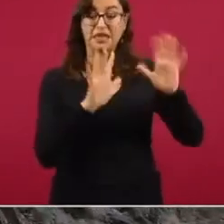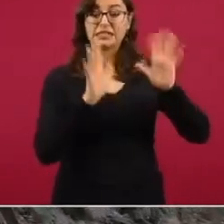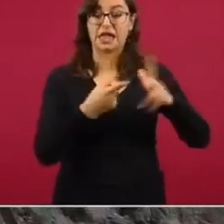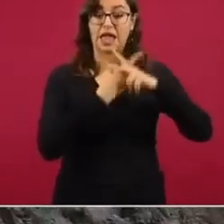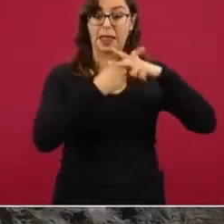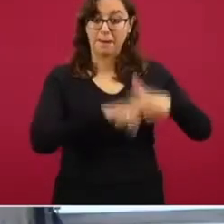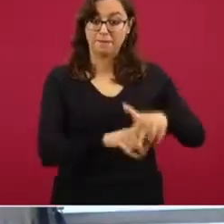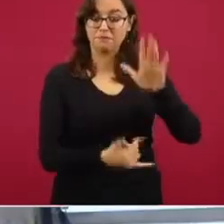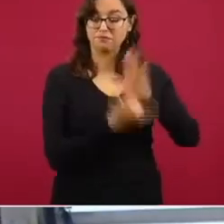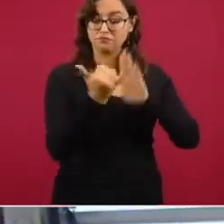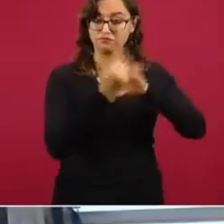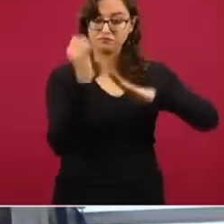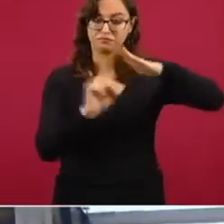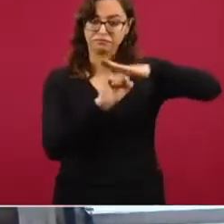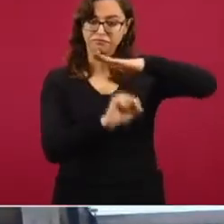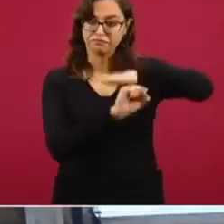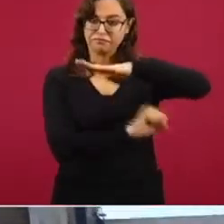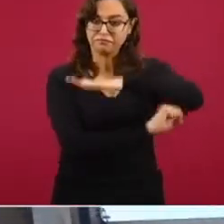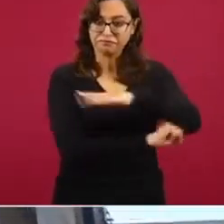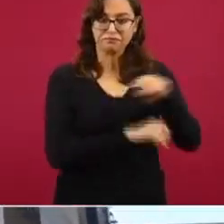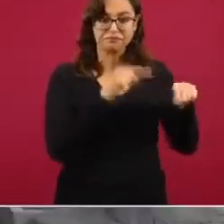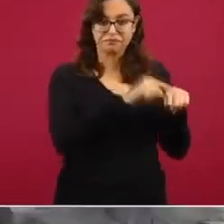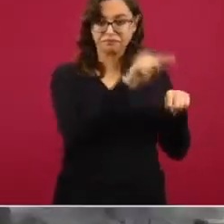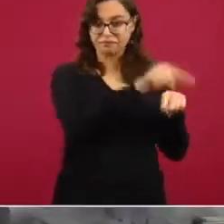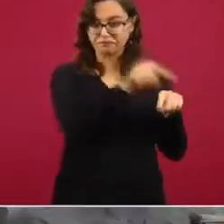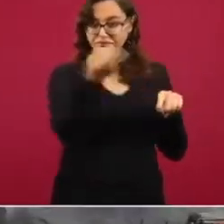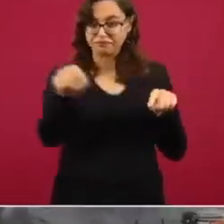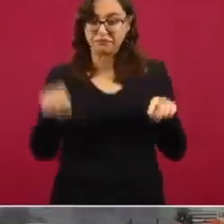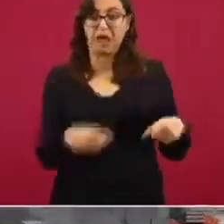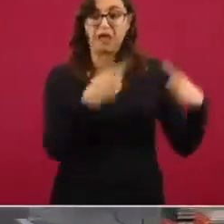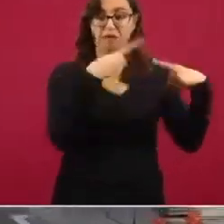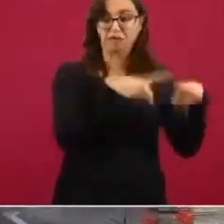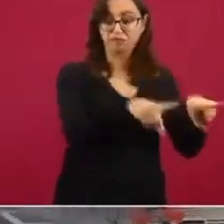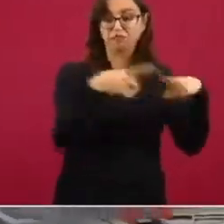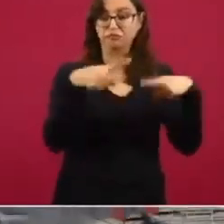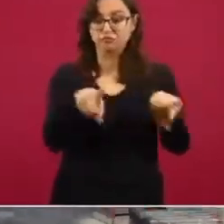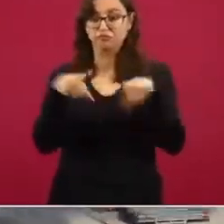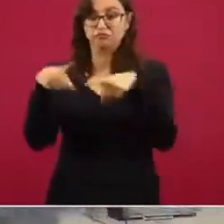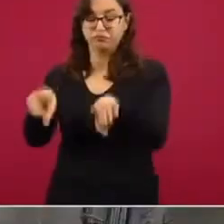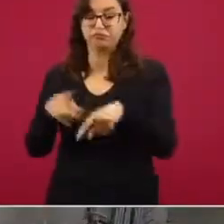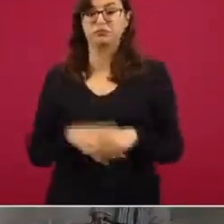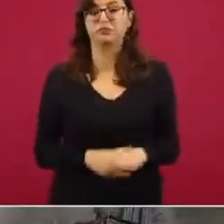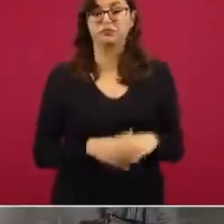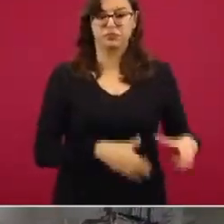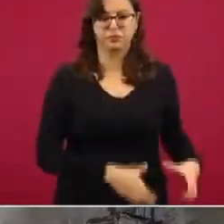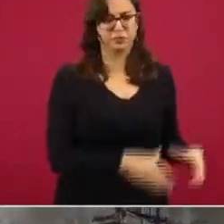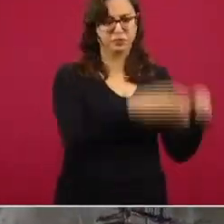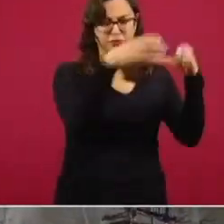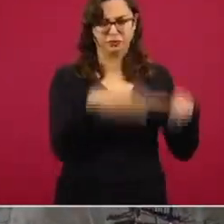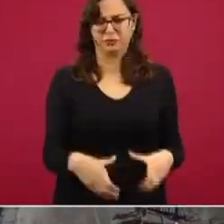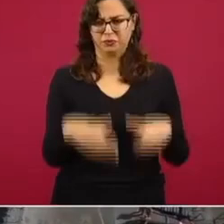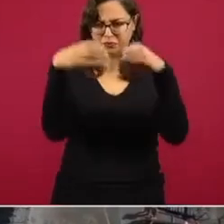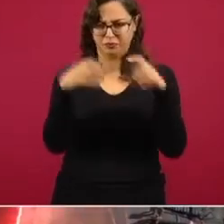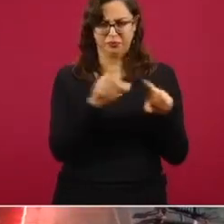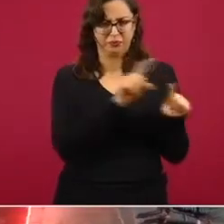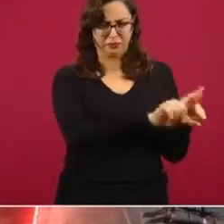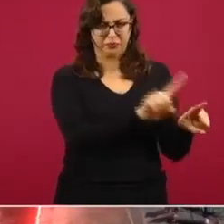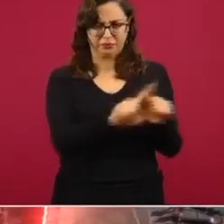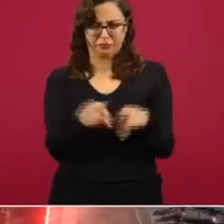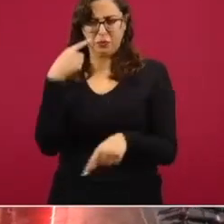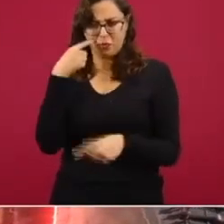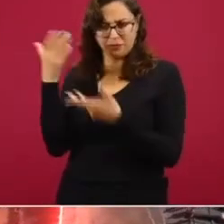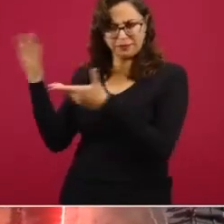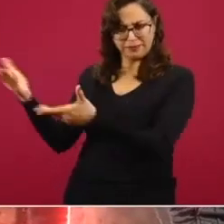cimentación superficial, trabajando en diversos frentes como la construcción de la superestructura en los tambores de coque y los racks de tuberías en sus respectivos